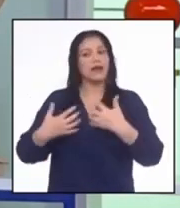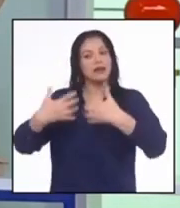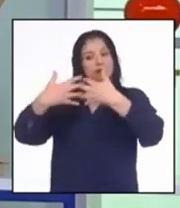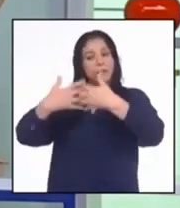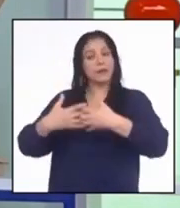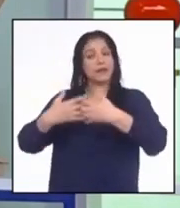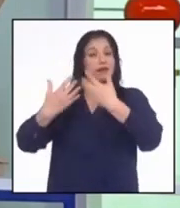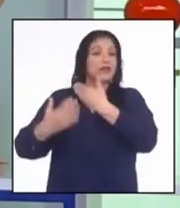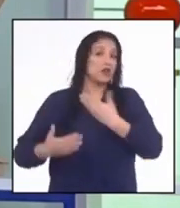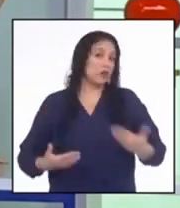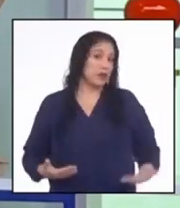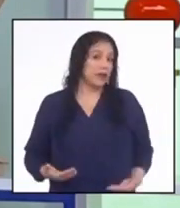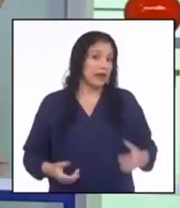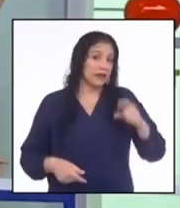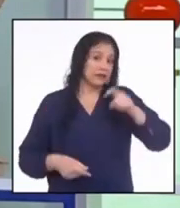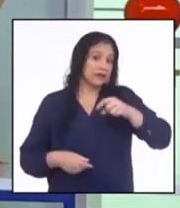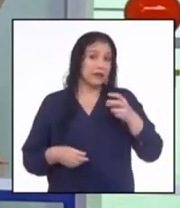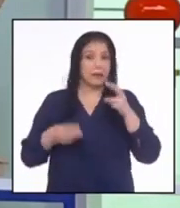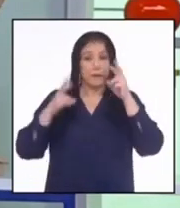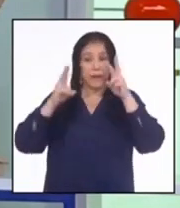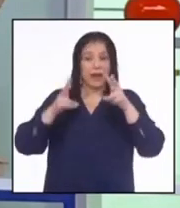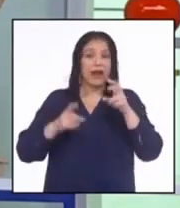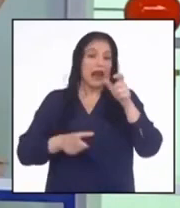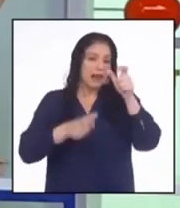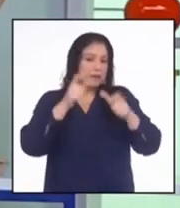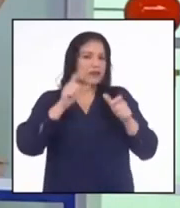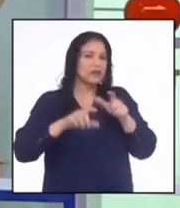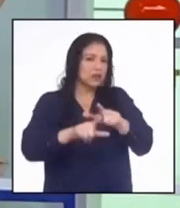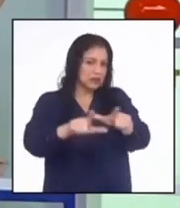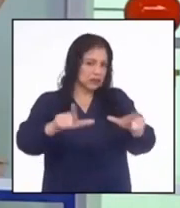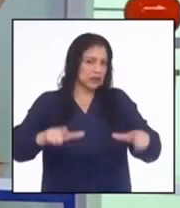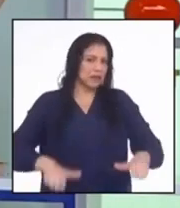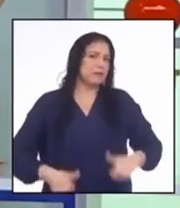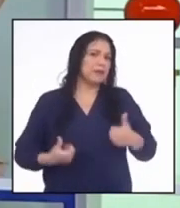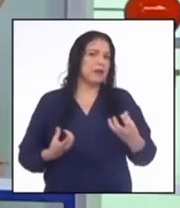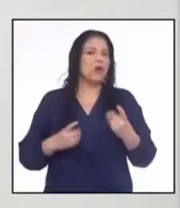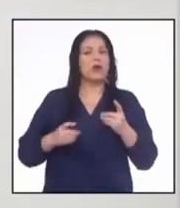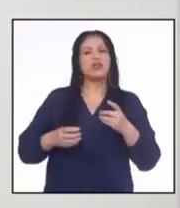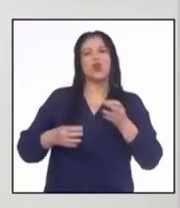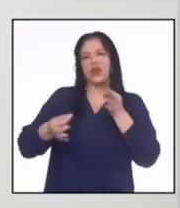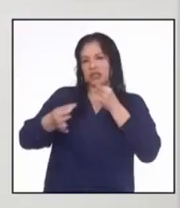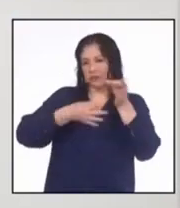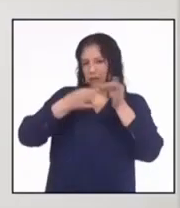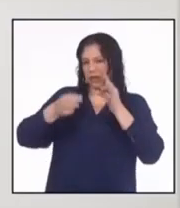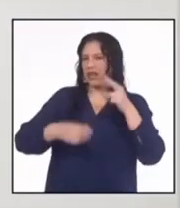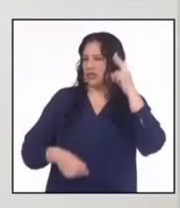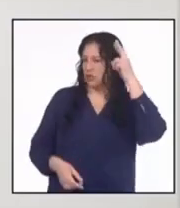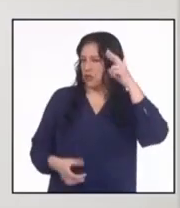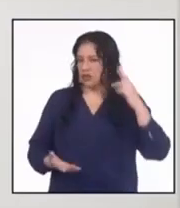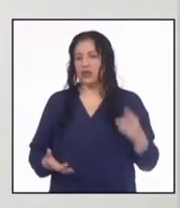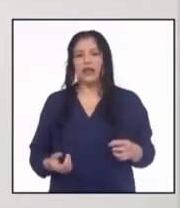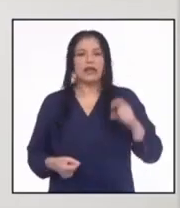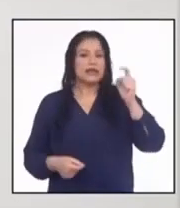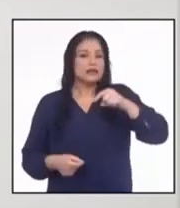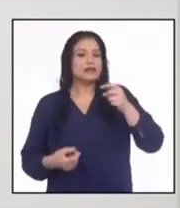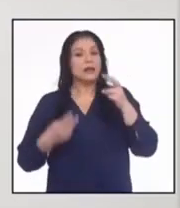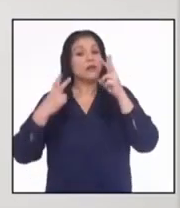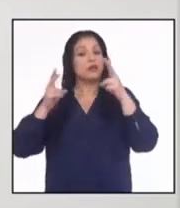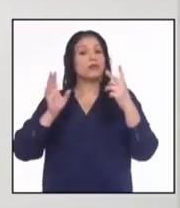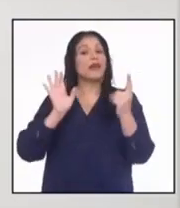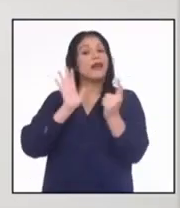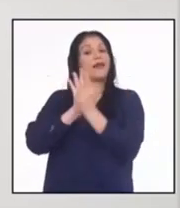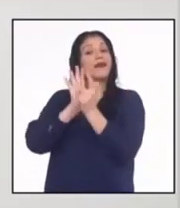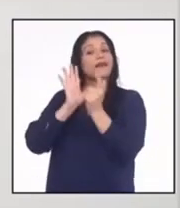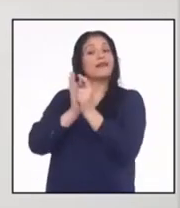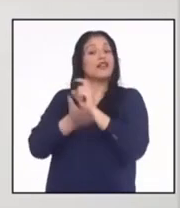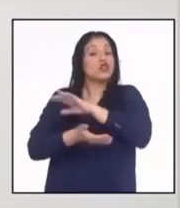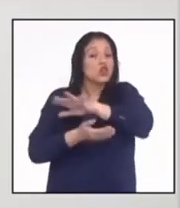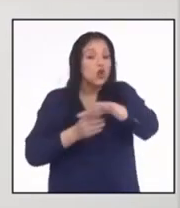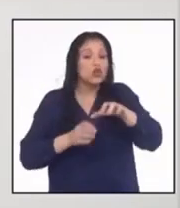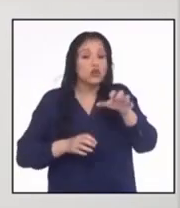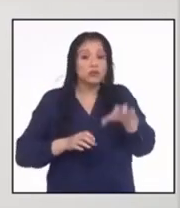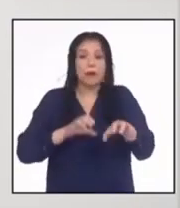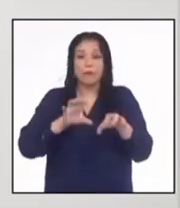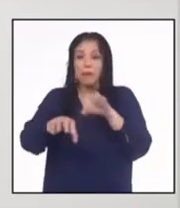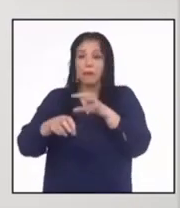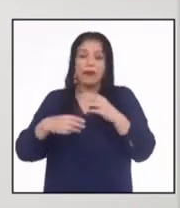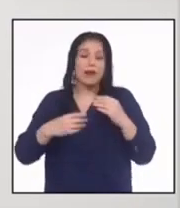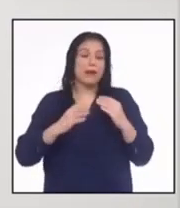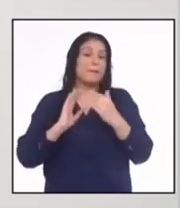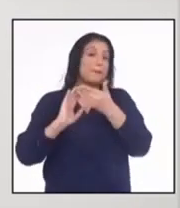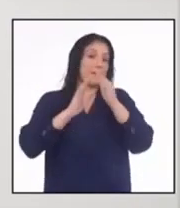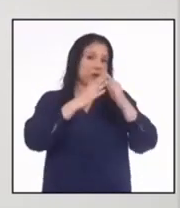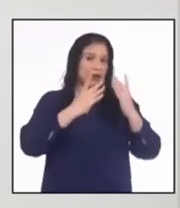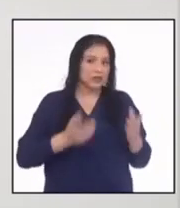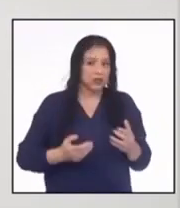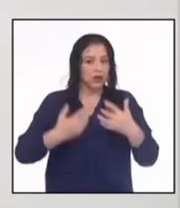Estado tendrían que tomar en cuenta a la población cuando justifica sus razones. Hay que ver la legitimidad de todos los actores, la